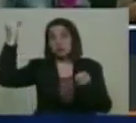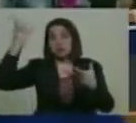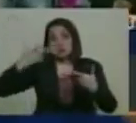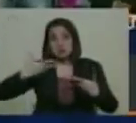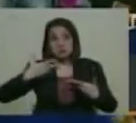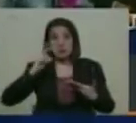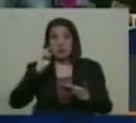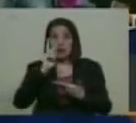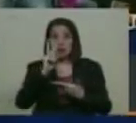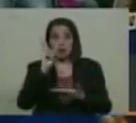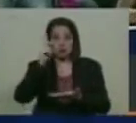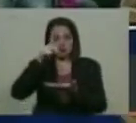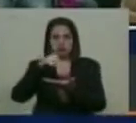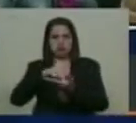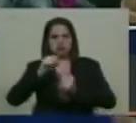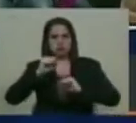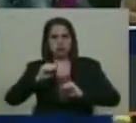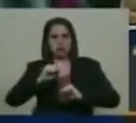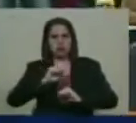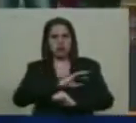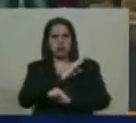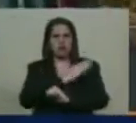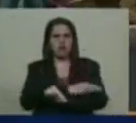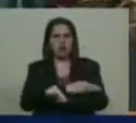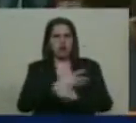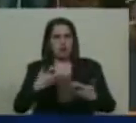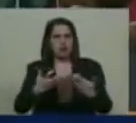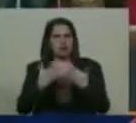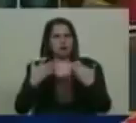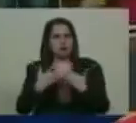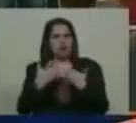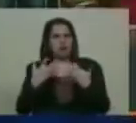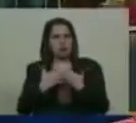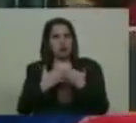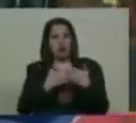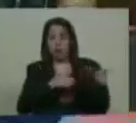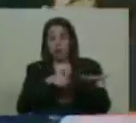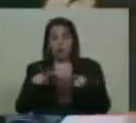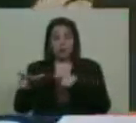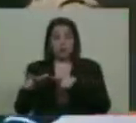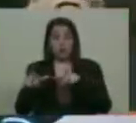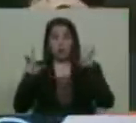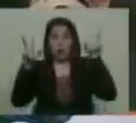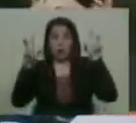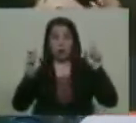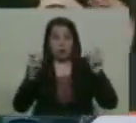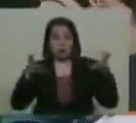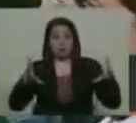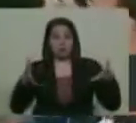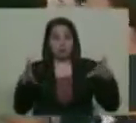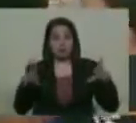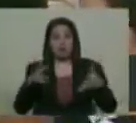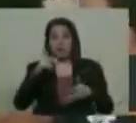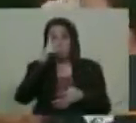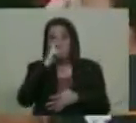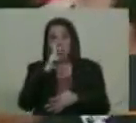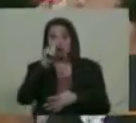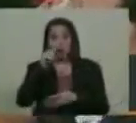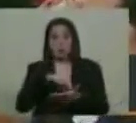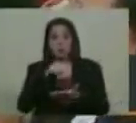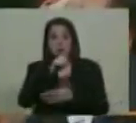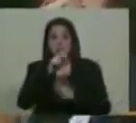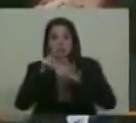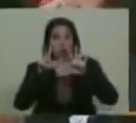dónde estamos, de pie, luchando, batallando, listos para una nueva victoria este año 2018.